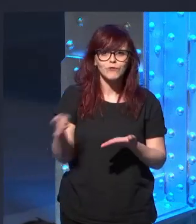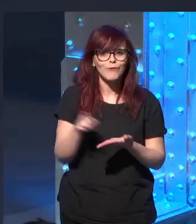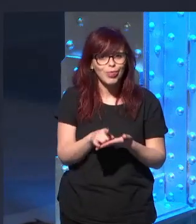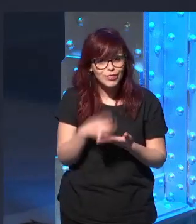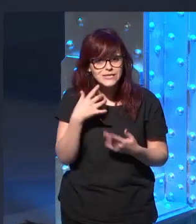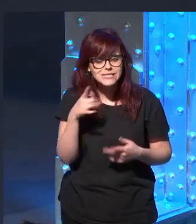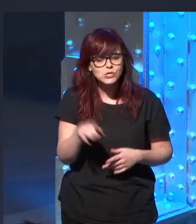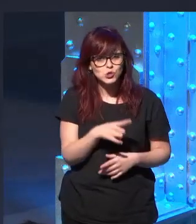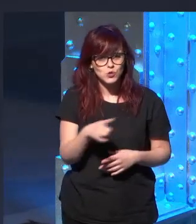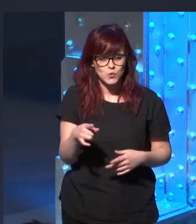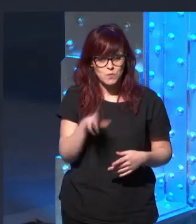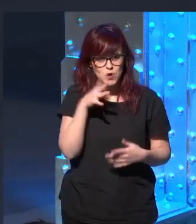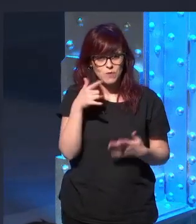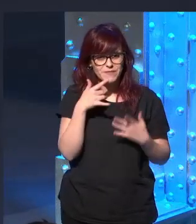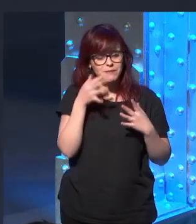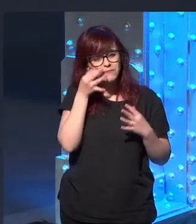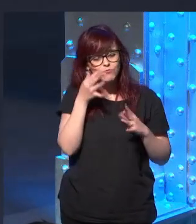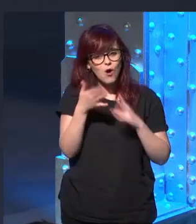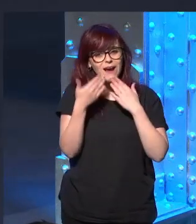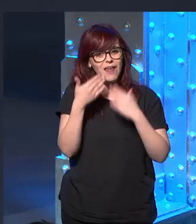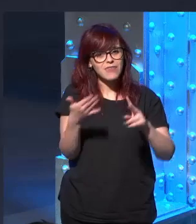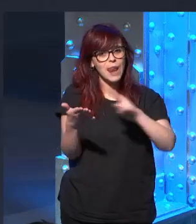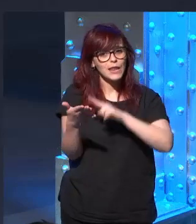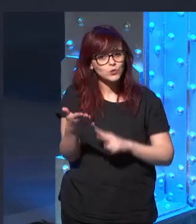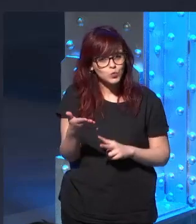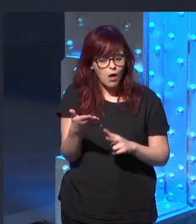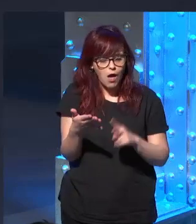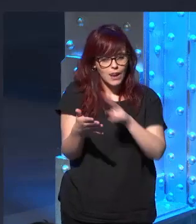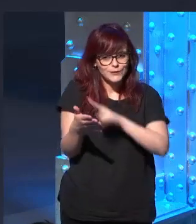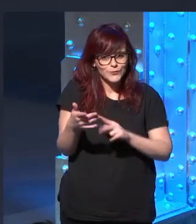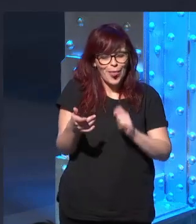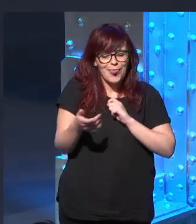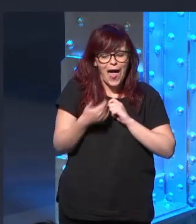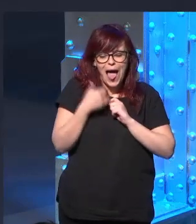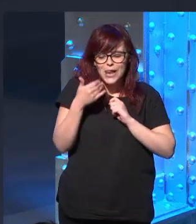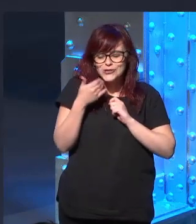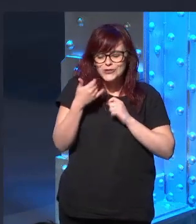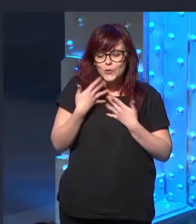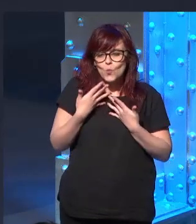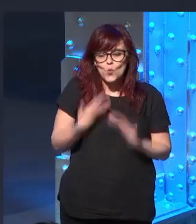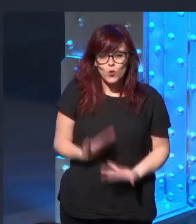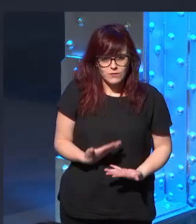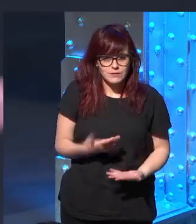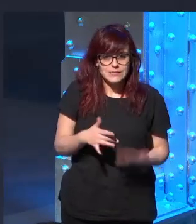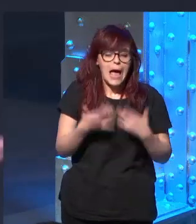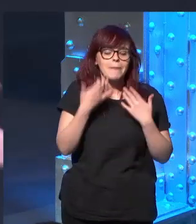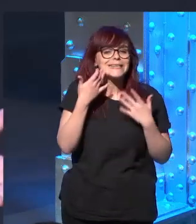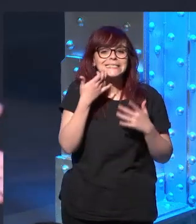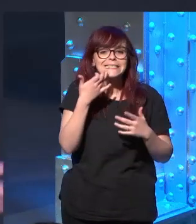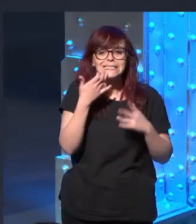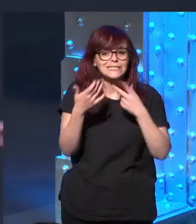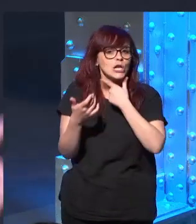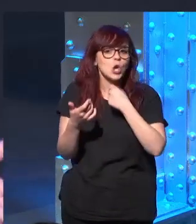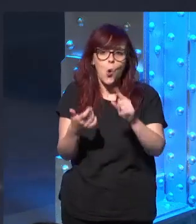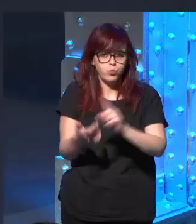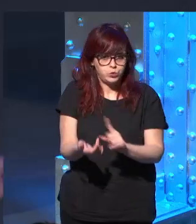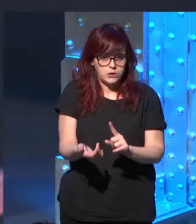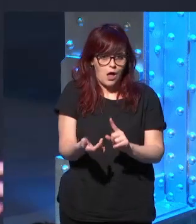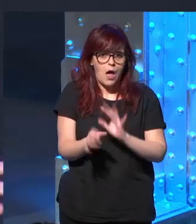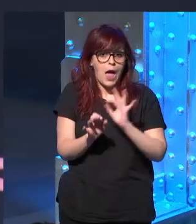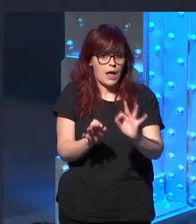recuperarlo. Porque es cierto que lo que te da la lectura no te lo da nada más. Y cuando entiendes eso, es verdad, si no te gusta, no te va a gustar. Tampoco hay